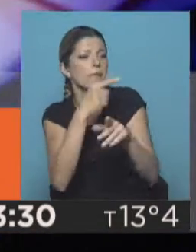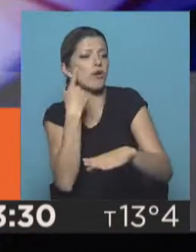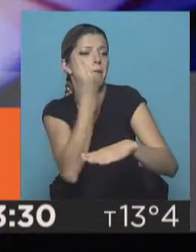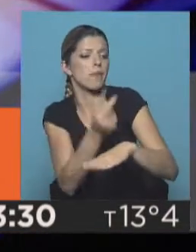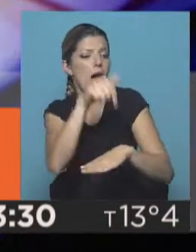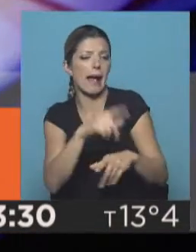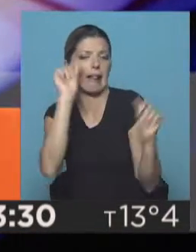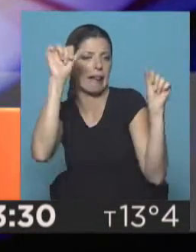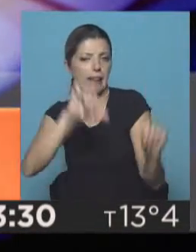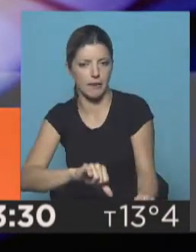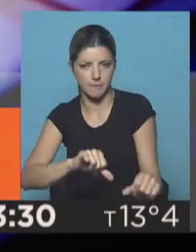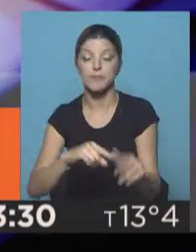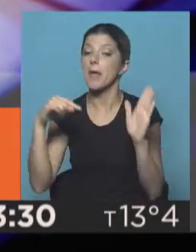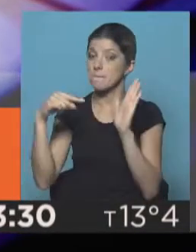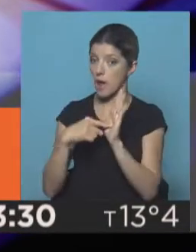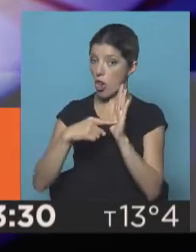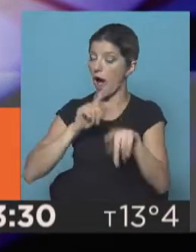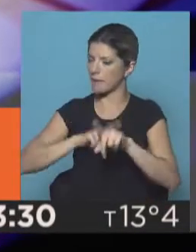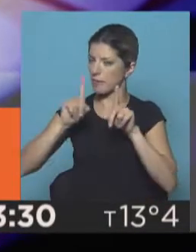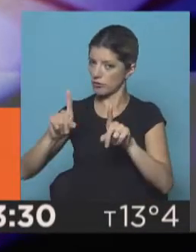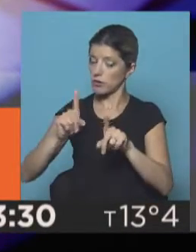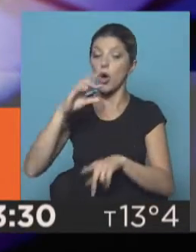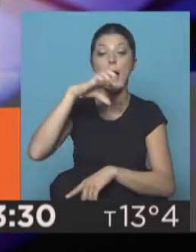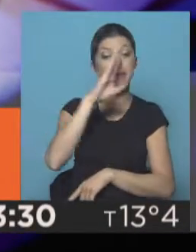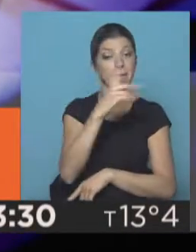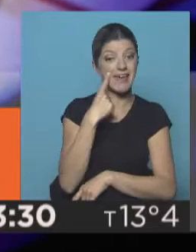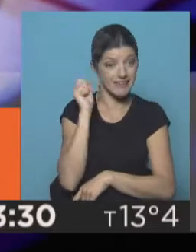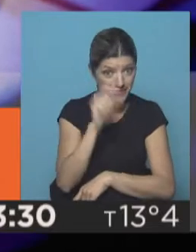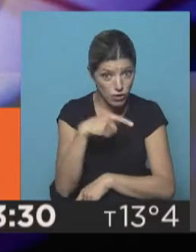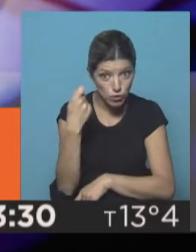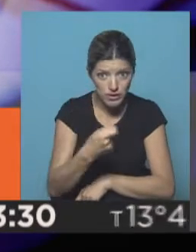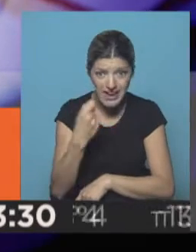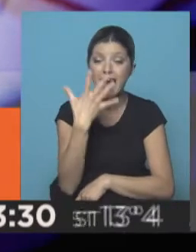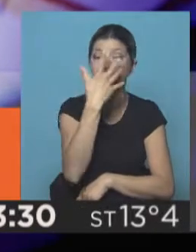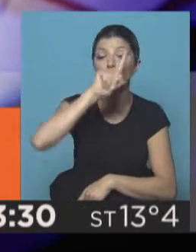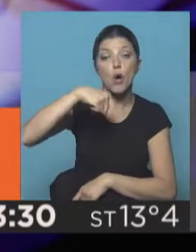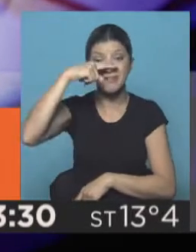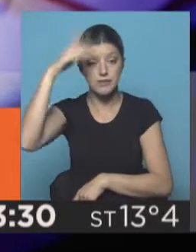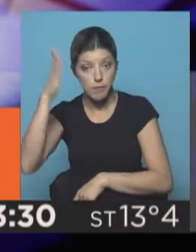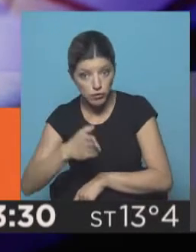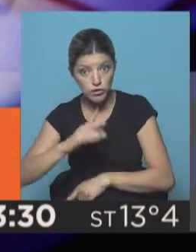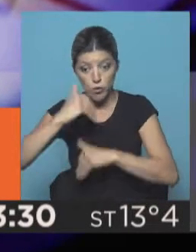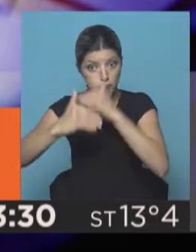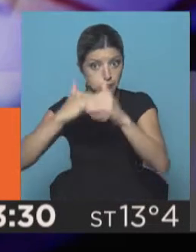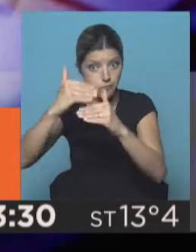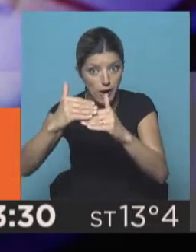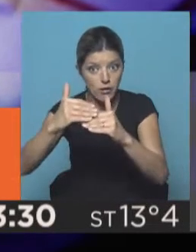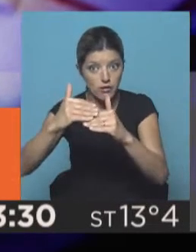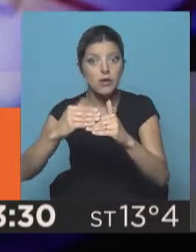embargo, el Producto Bruto Interno de Turquía creció un 5,7% en el último trimestre de 2015 y